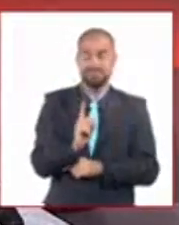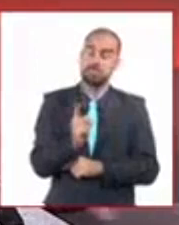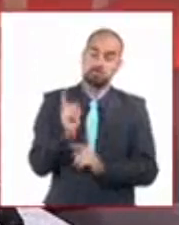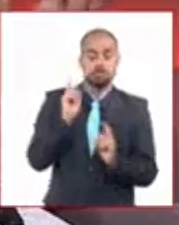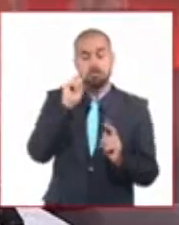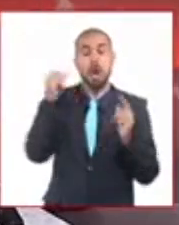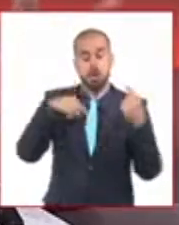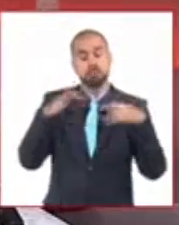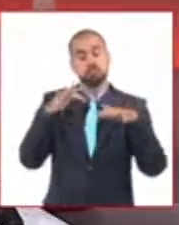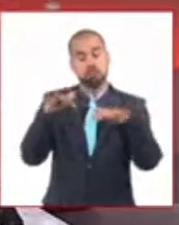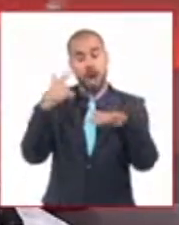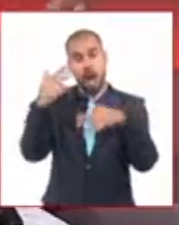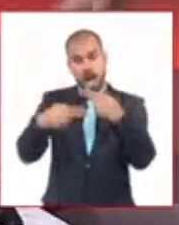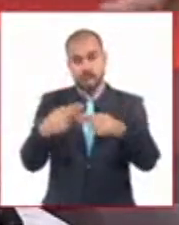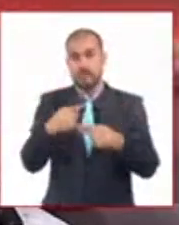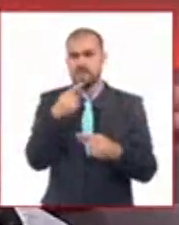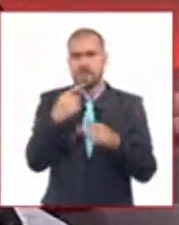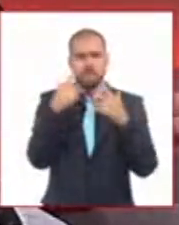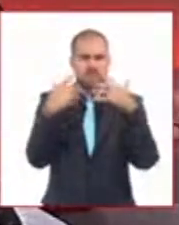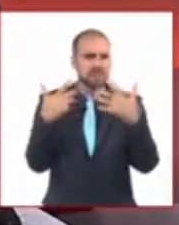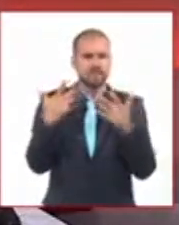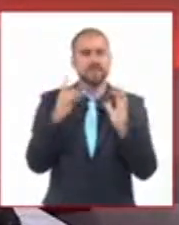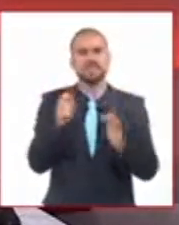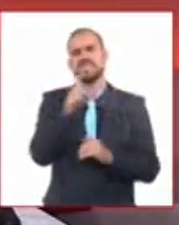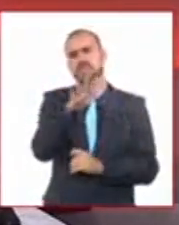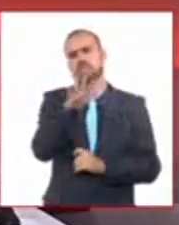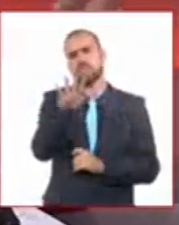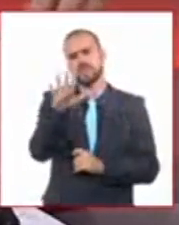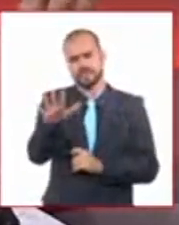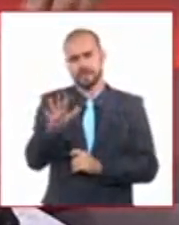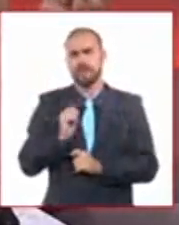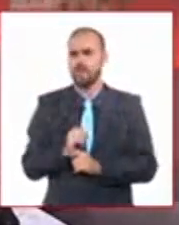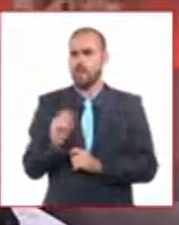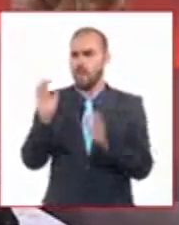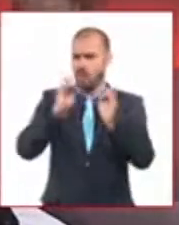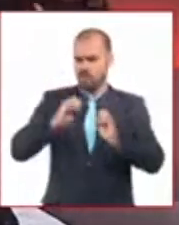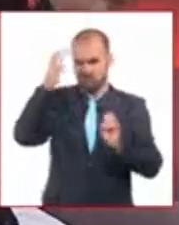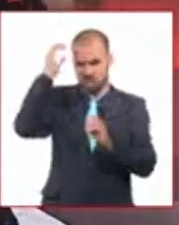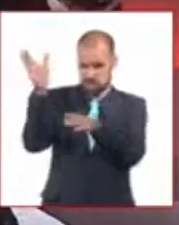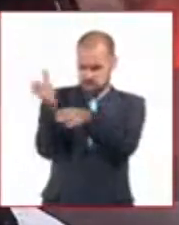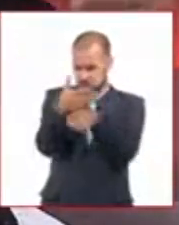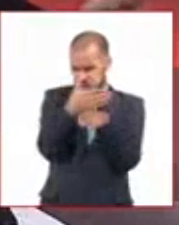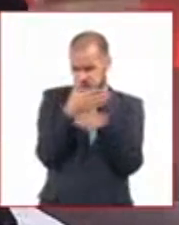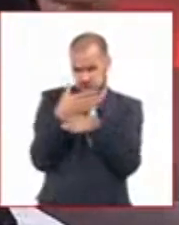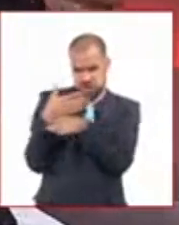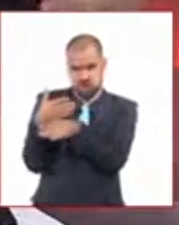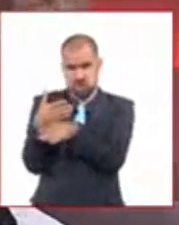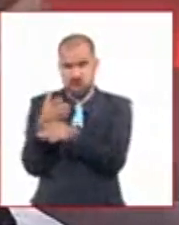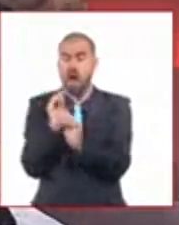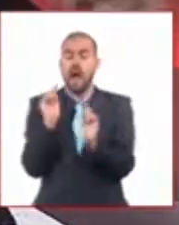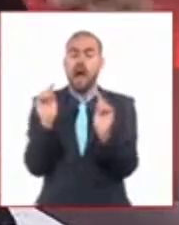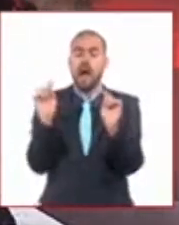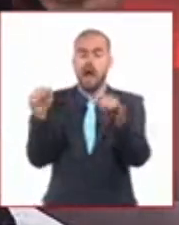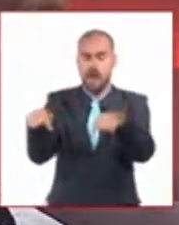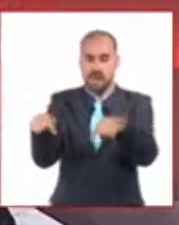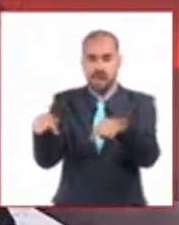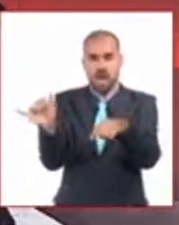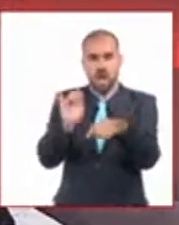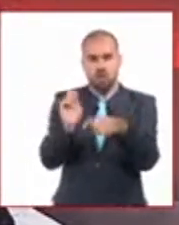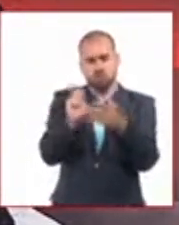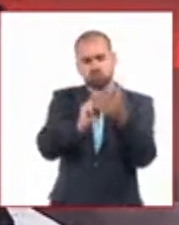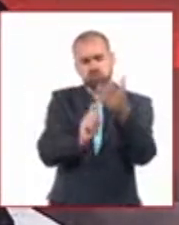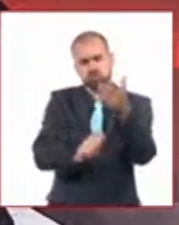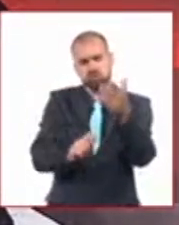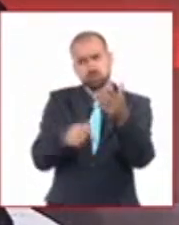sociedad civil cubana 145 entre instituciones y actores civiles que aplicaron se presentaron llenaron su formulario para participar